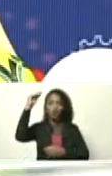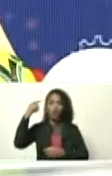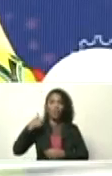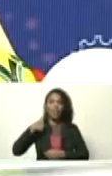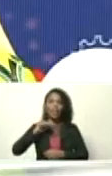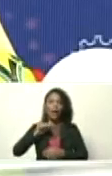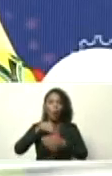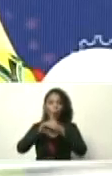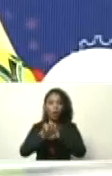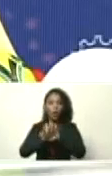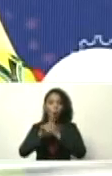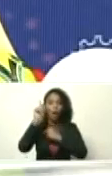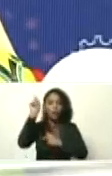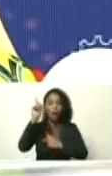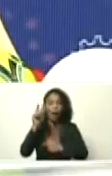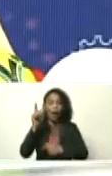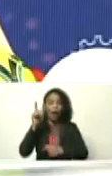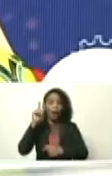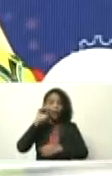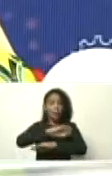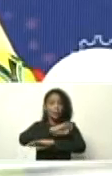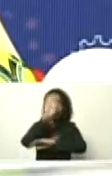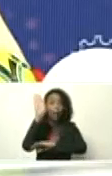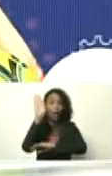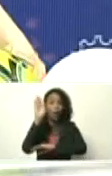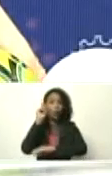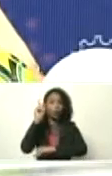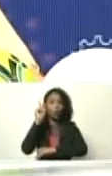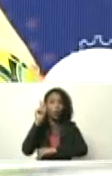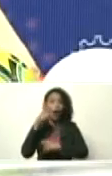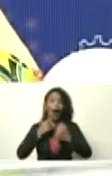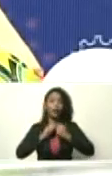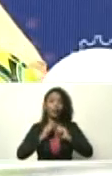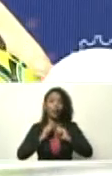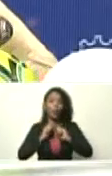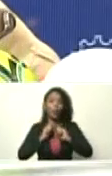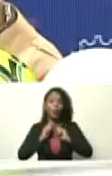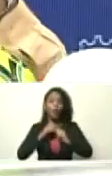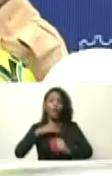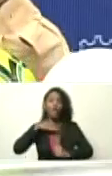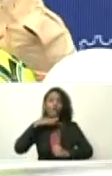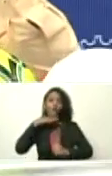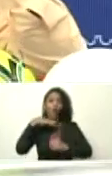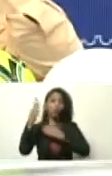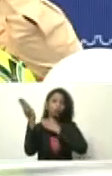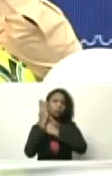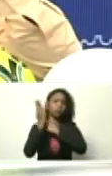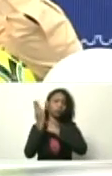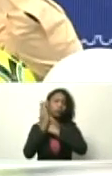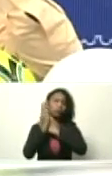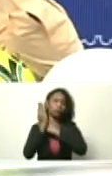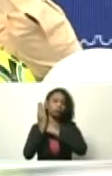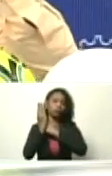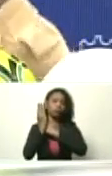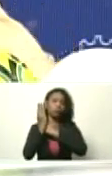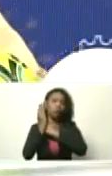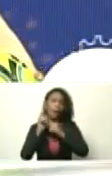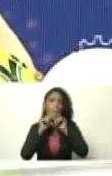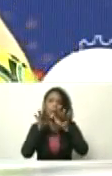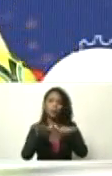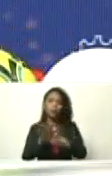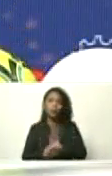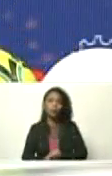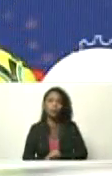en su gloria y desde donde esté, Aristóbulo Isturiz, llénanos de tu protección y de tus